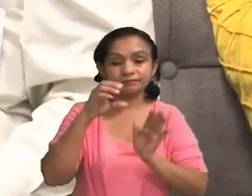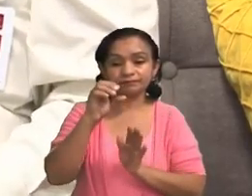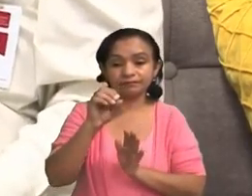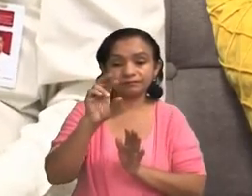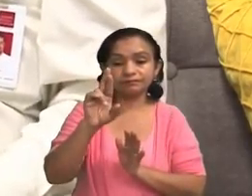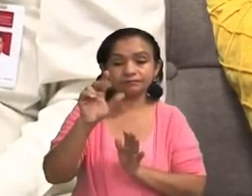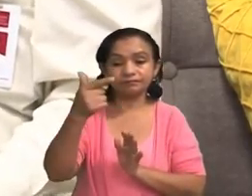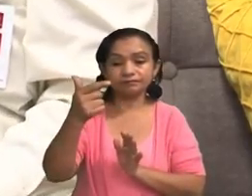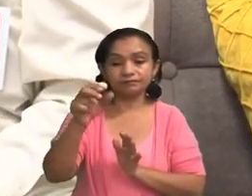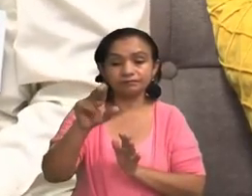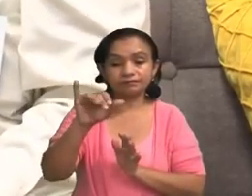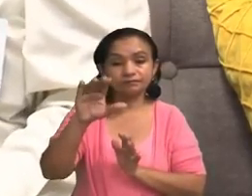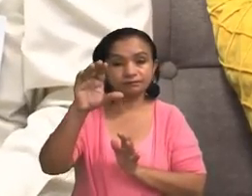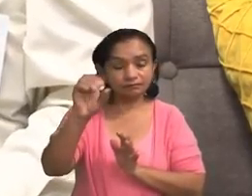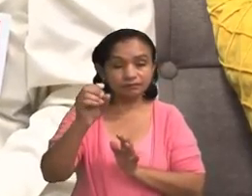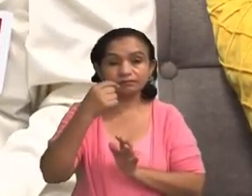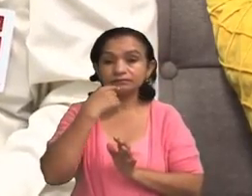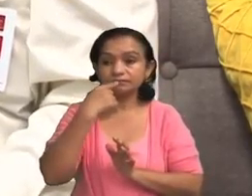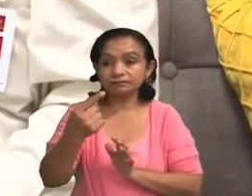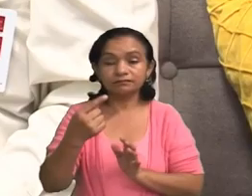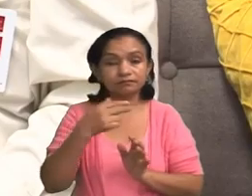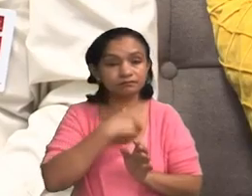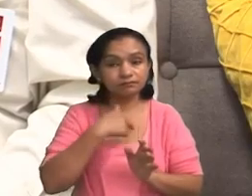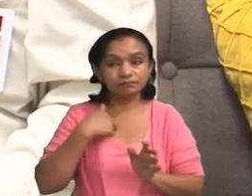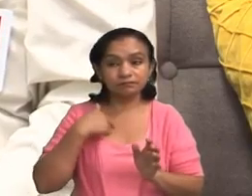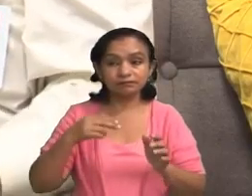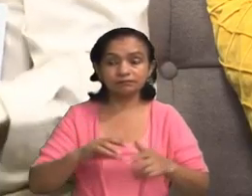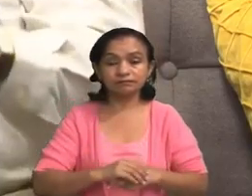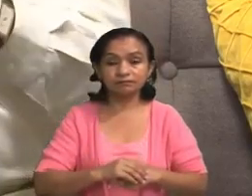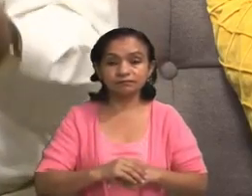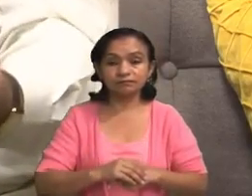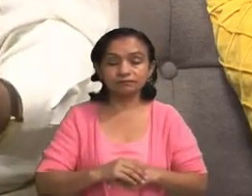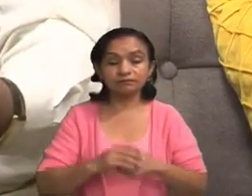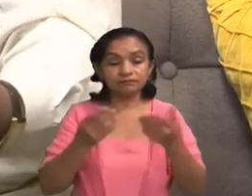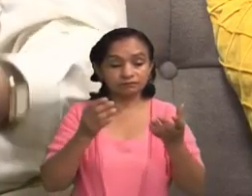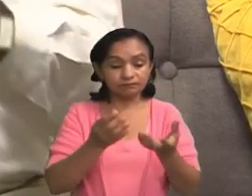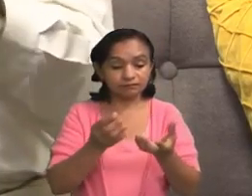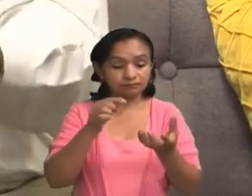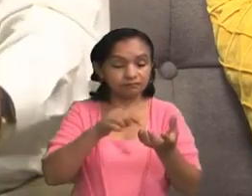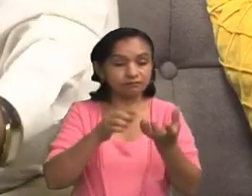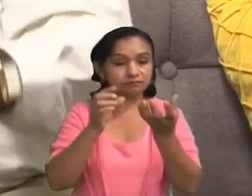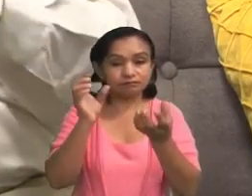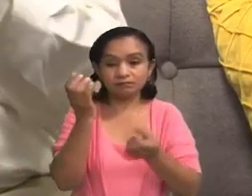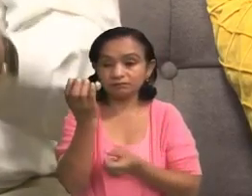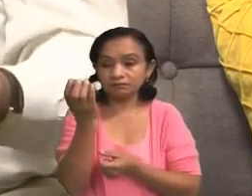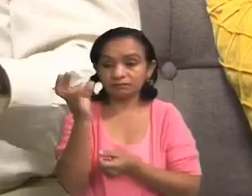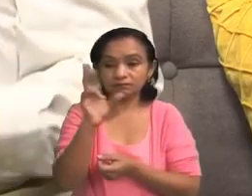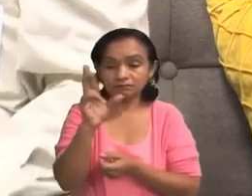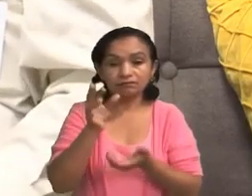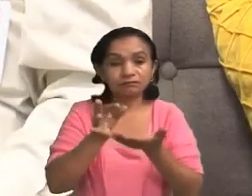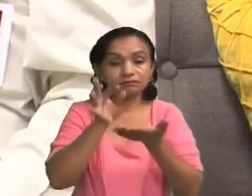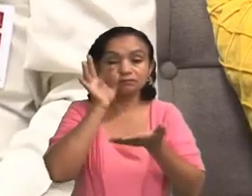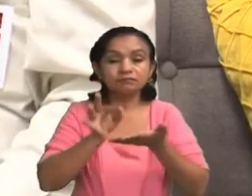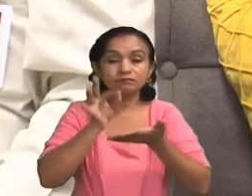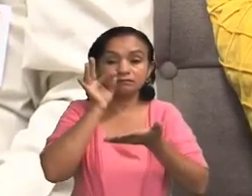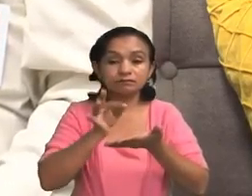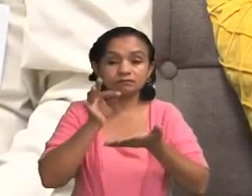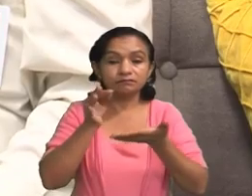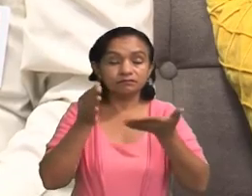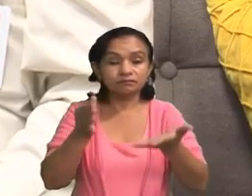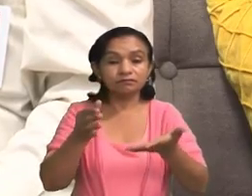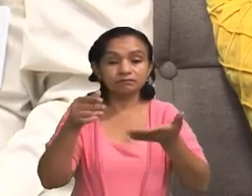Entonces lo que decimos nosotros acá es que este producto, digamos, este tomate, este café,